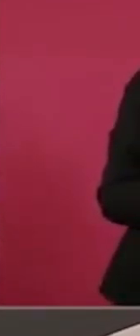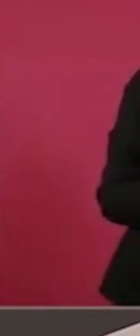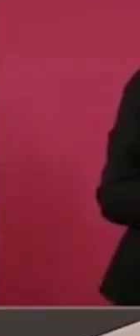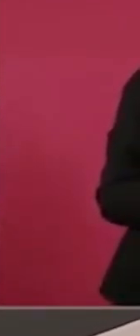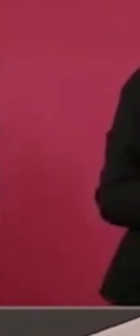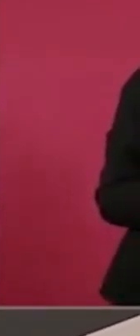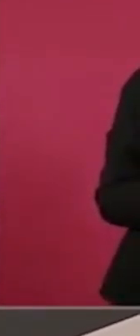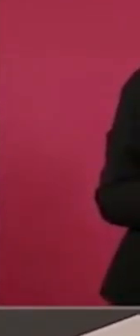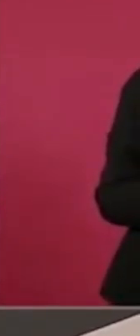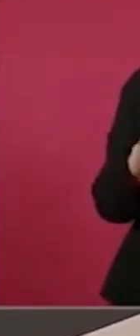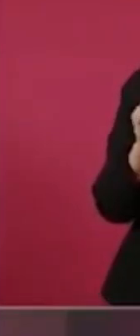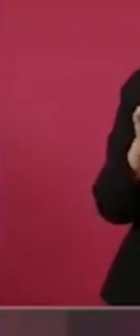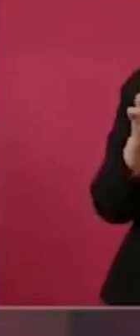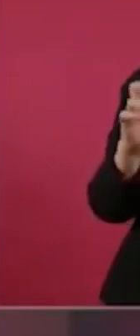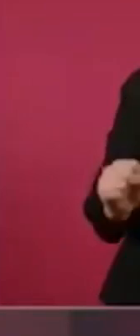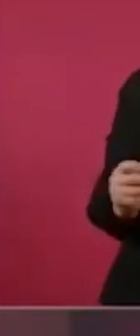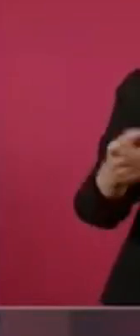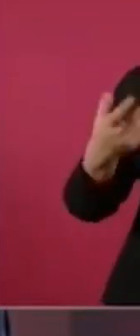pedazo de pescuezo,